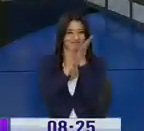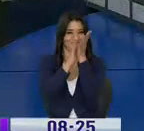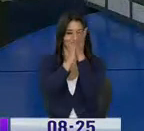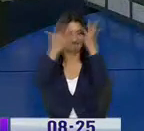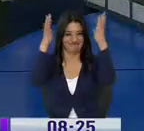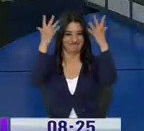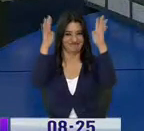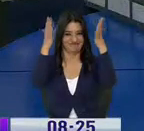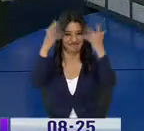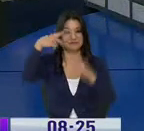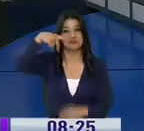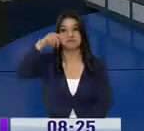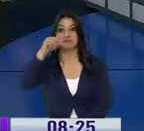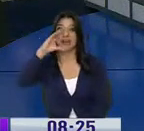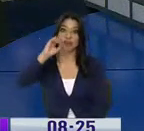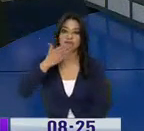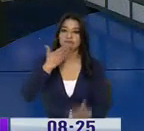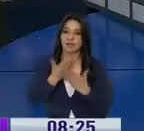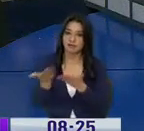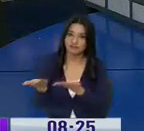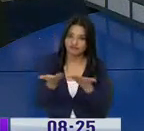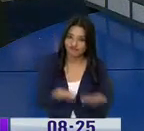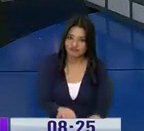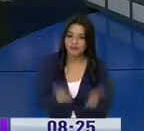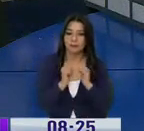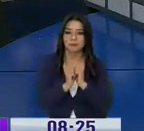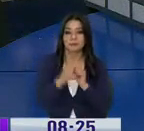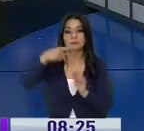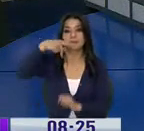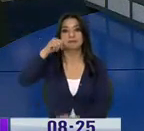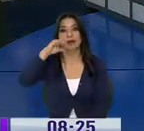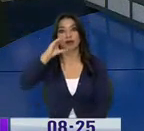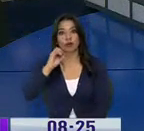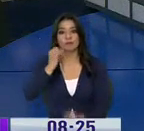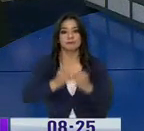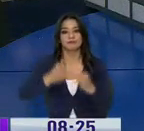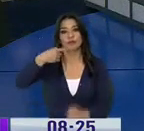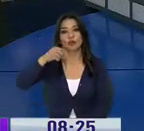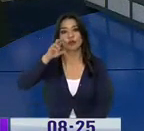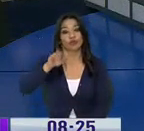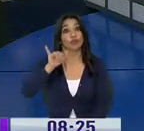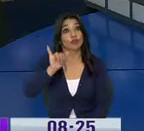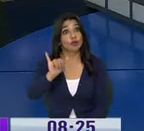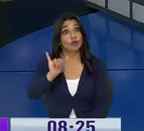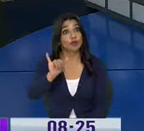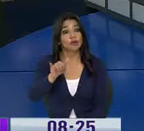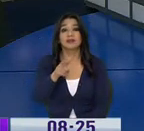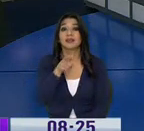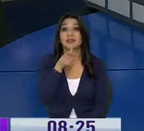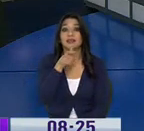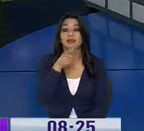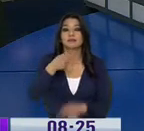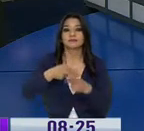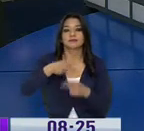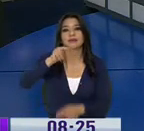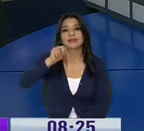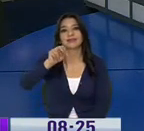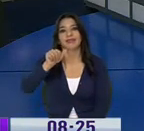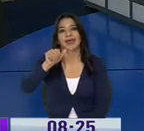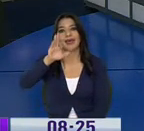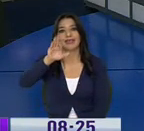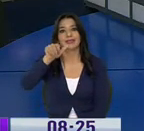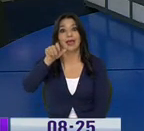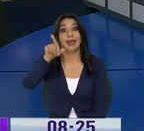Aplausos, Paquito Godoy, gracias por acompañarnos, un abrazo, mi querido Paquito. Oye, y está con la Natalie Palacios, quien